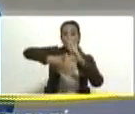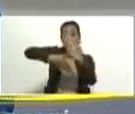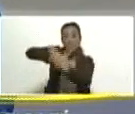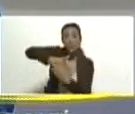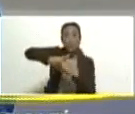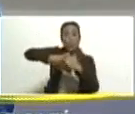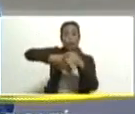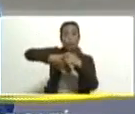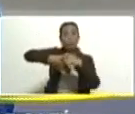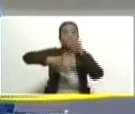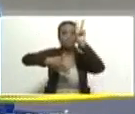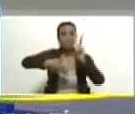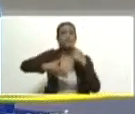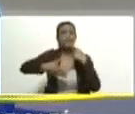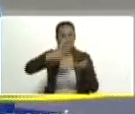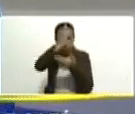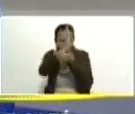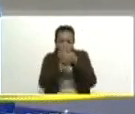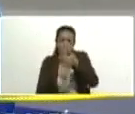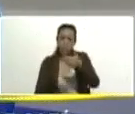Lo decimos con humildad.